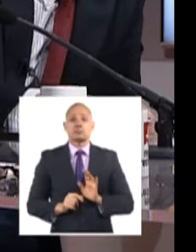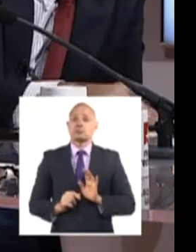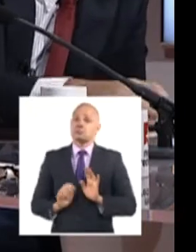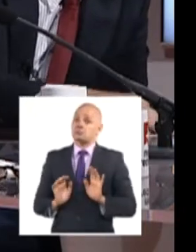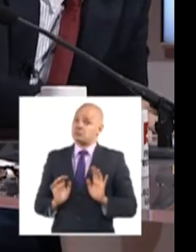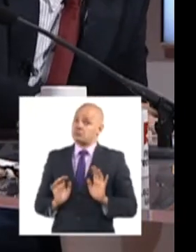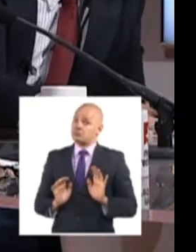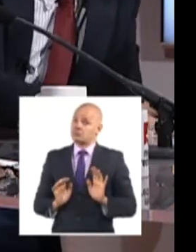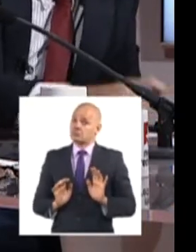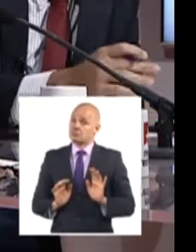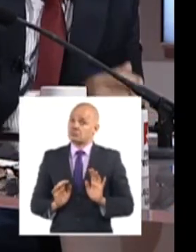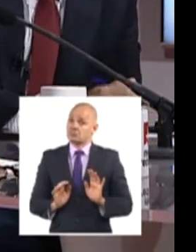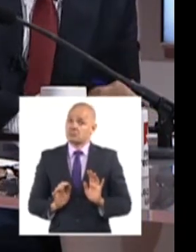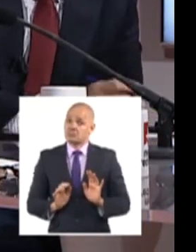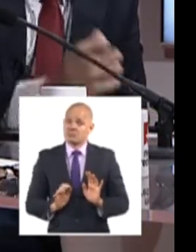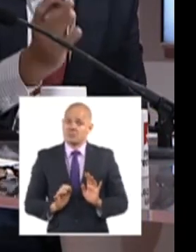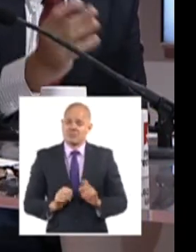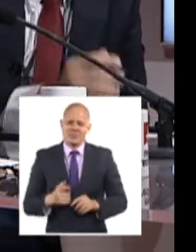quiso